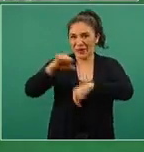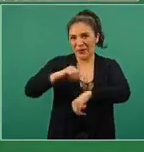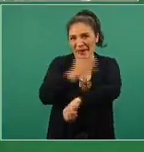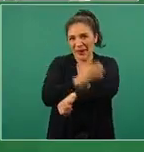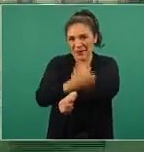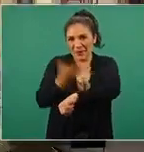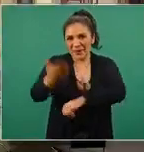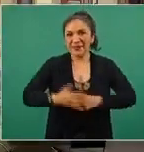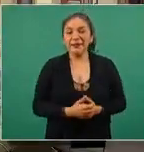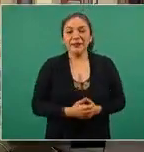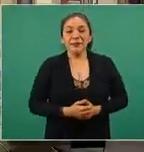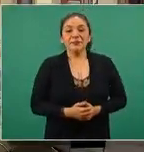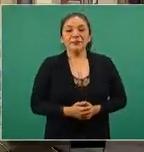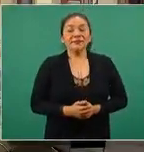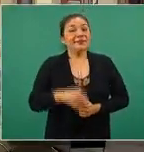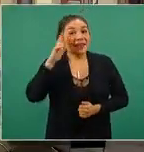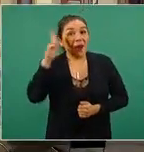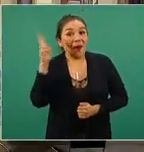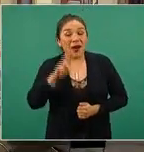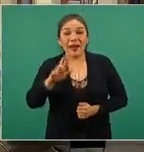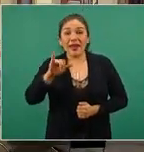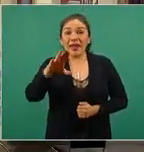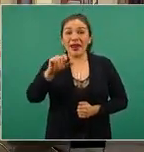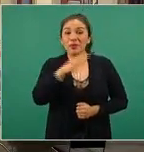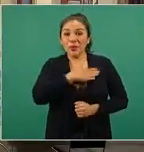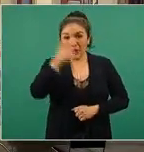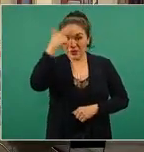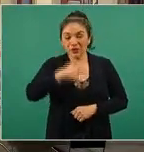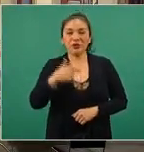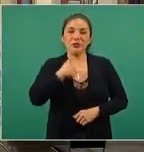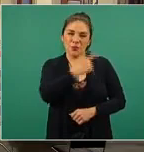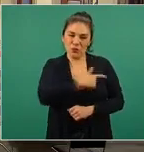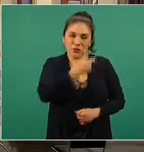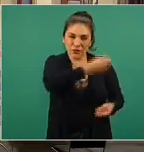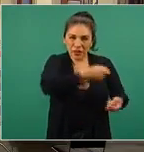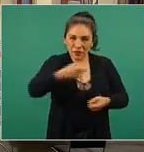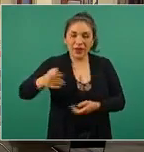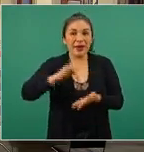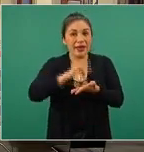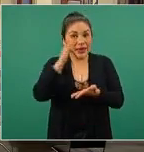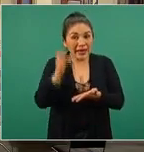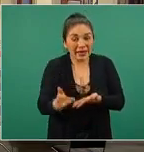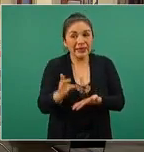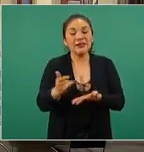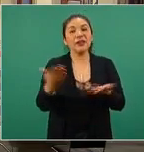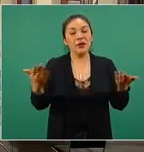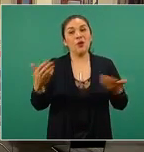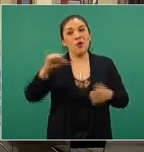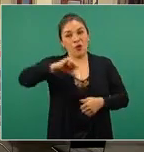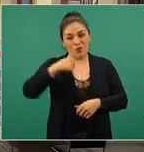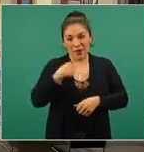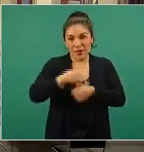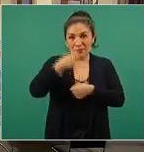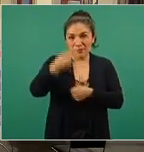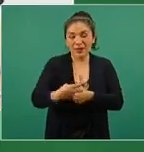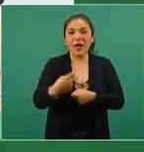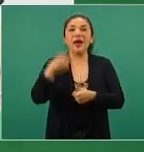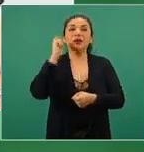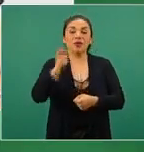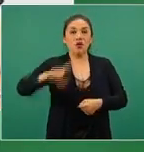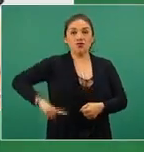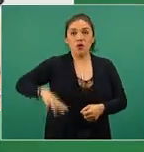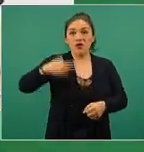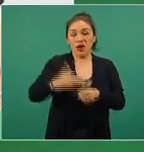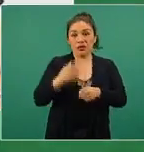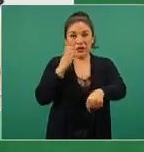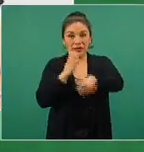acompañarnos. Hola Ricardo, buenas noches, me da mucho gusto saludarlos. Muchas gracias por la invitación. A nombre de nuestro gobernador